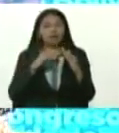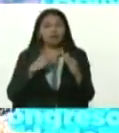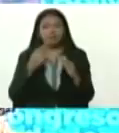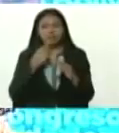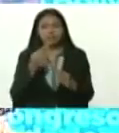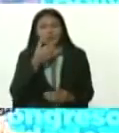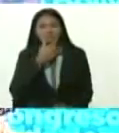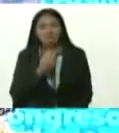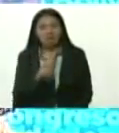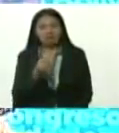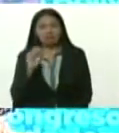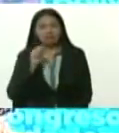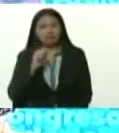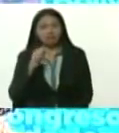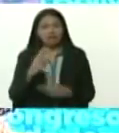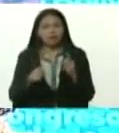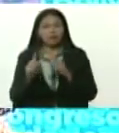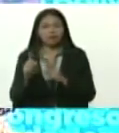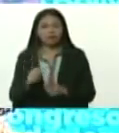muy fácil.